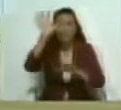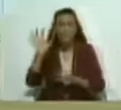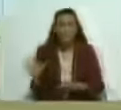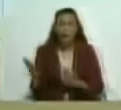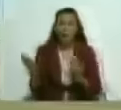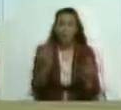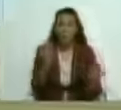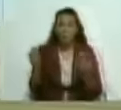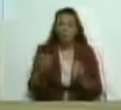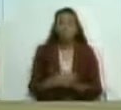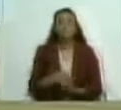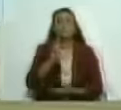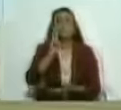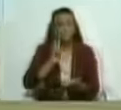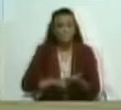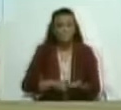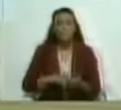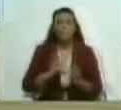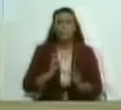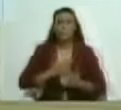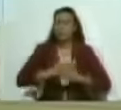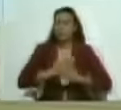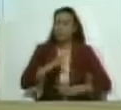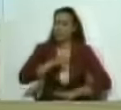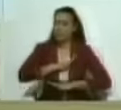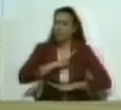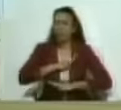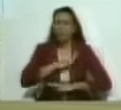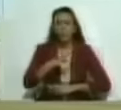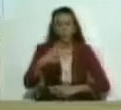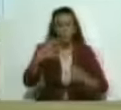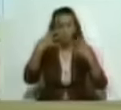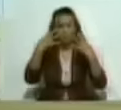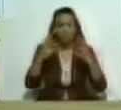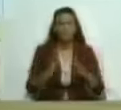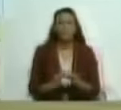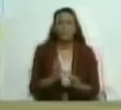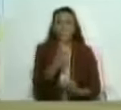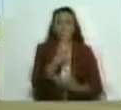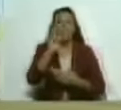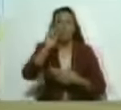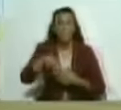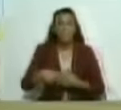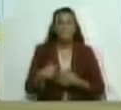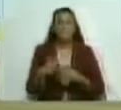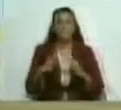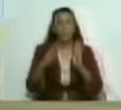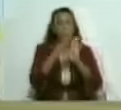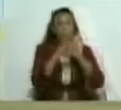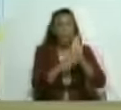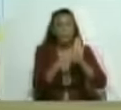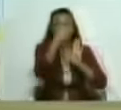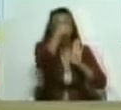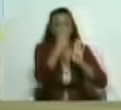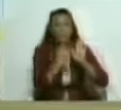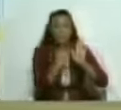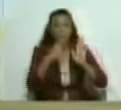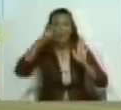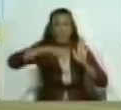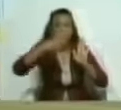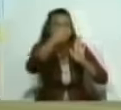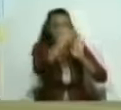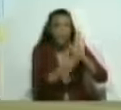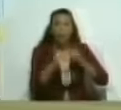y por supuesto nos complace que ustedes cumplan todos los requisitos que establece